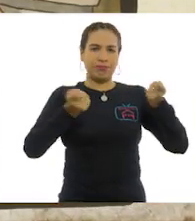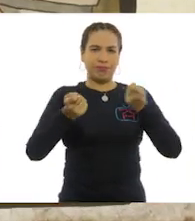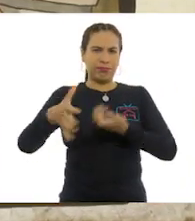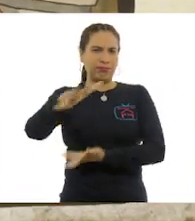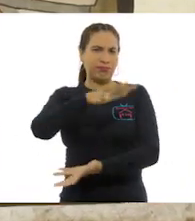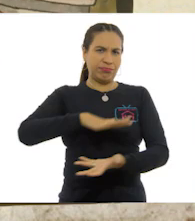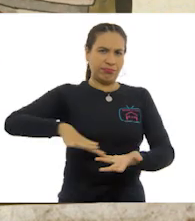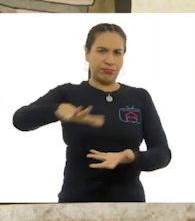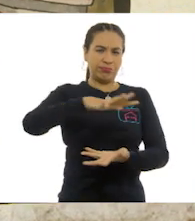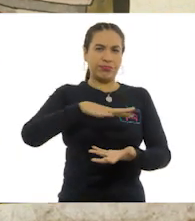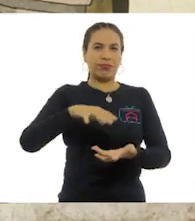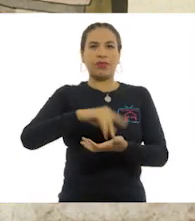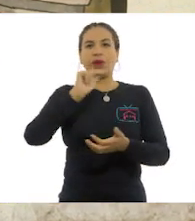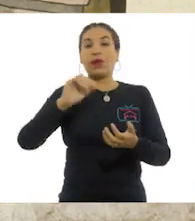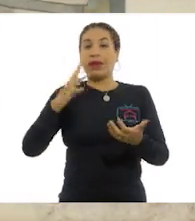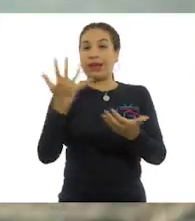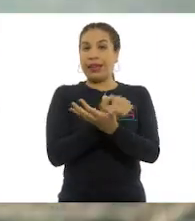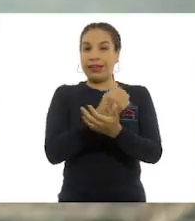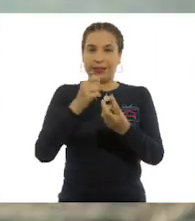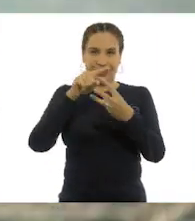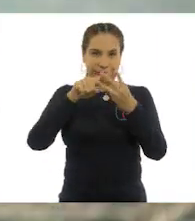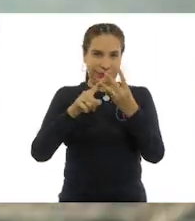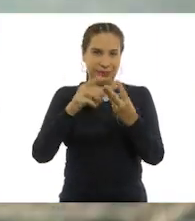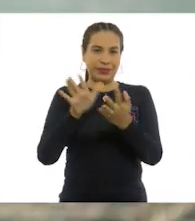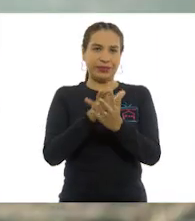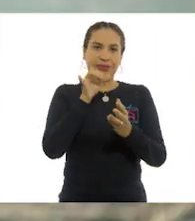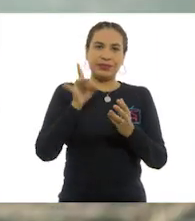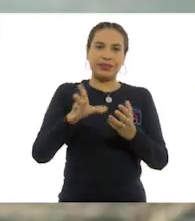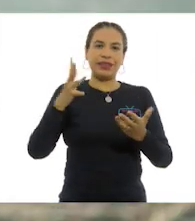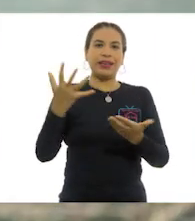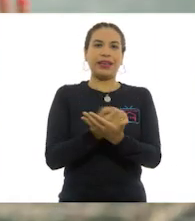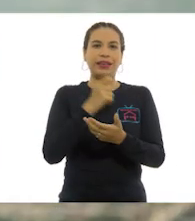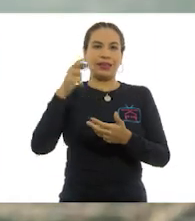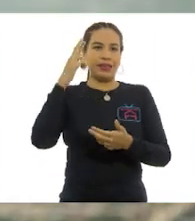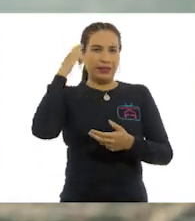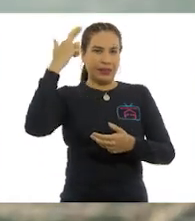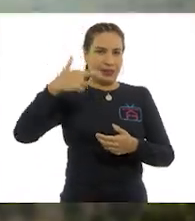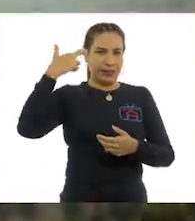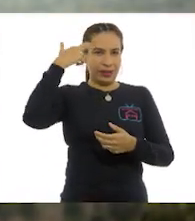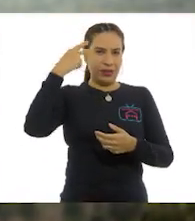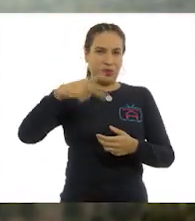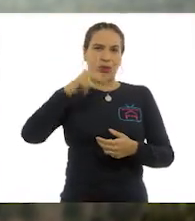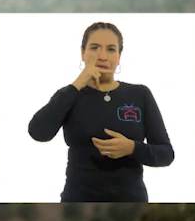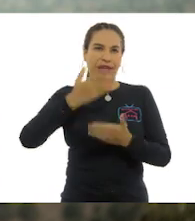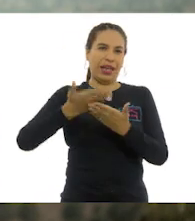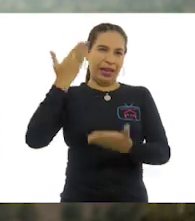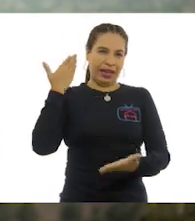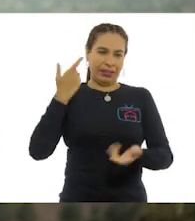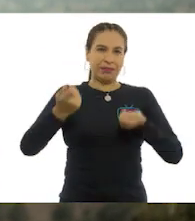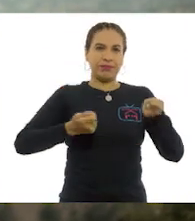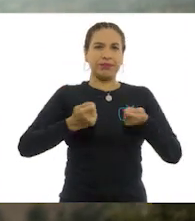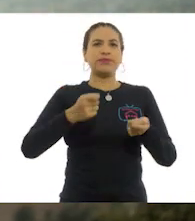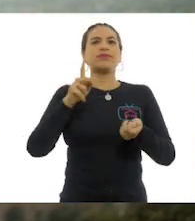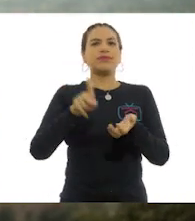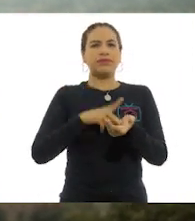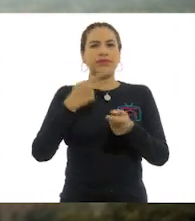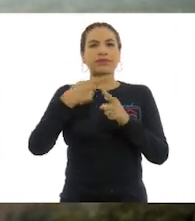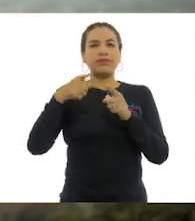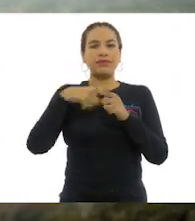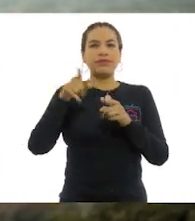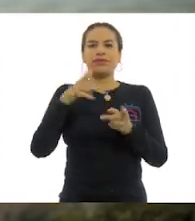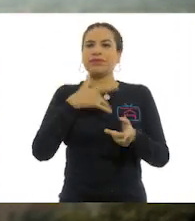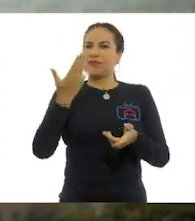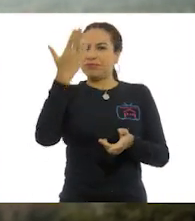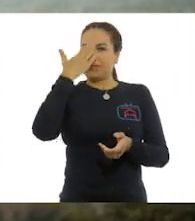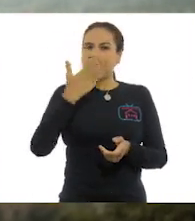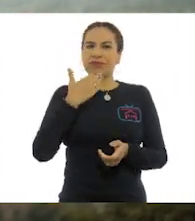zona. Al triunfo de la Triple Alianza, él logró recuperar el reino que había sido su padre. Y entonces él empezó y ahí a sacar todo ese gran